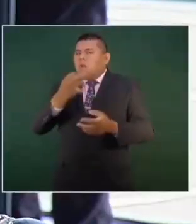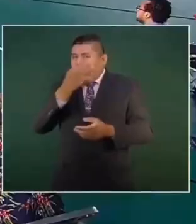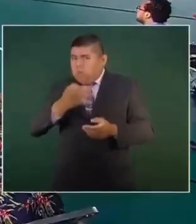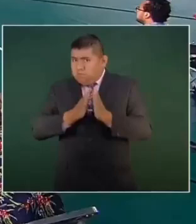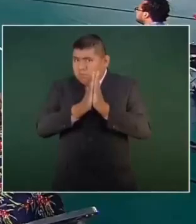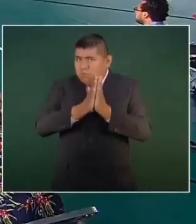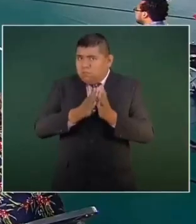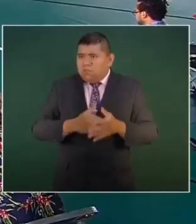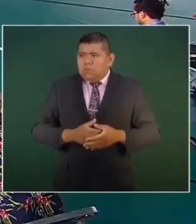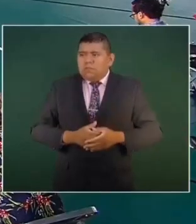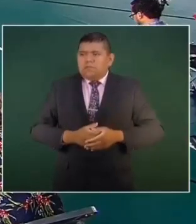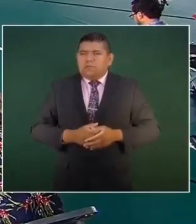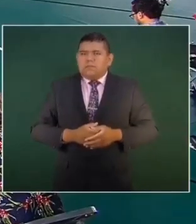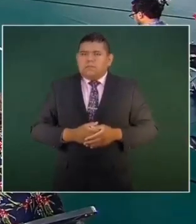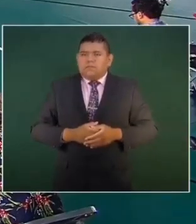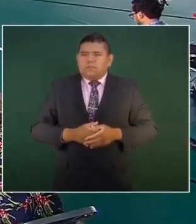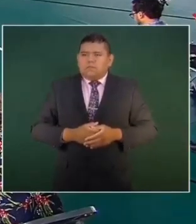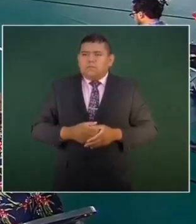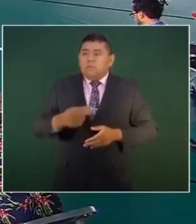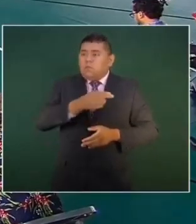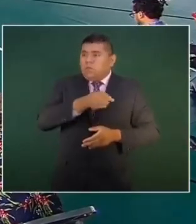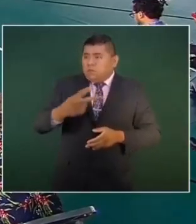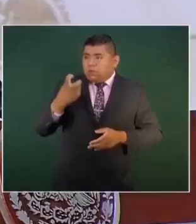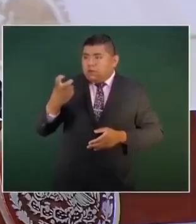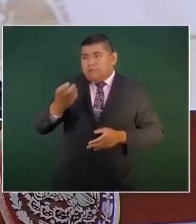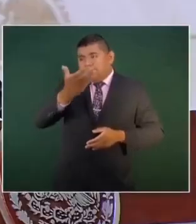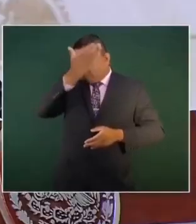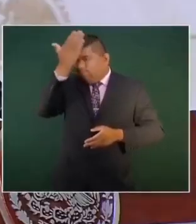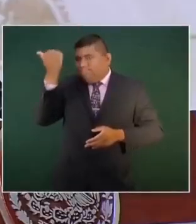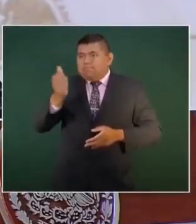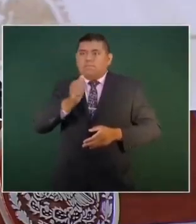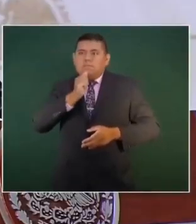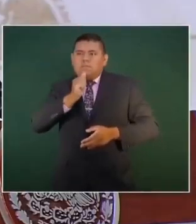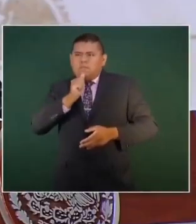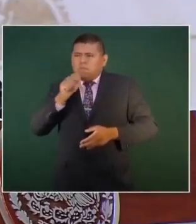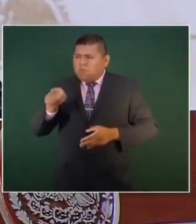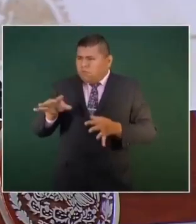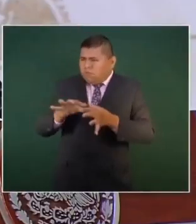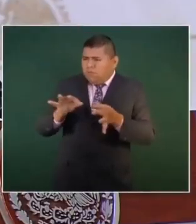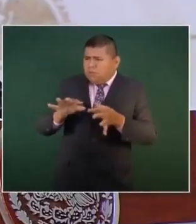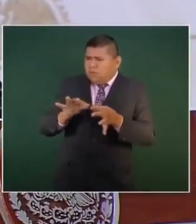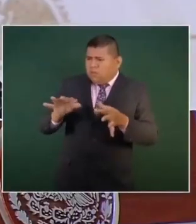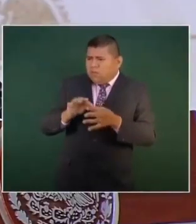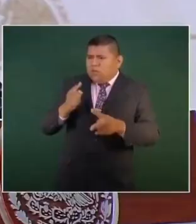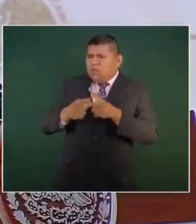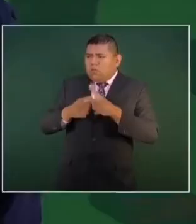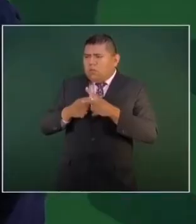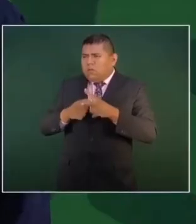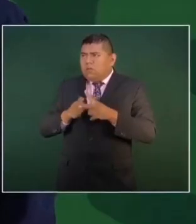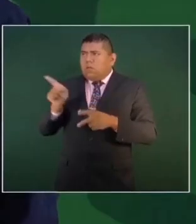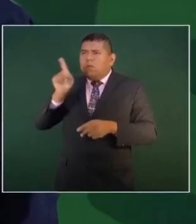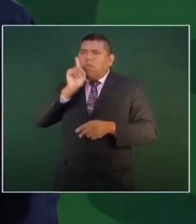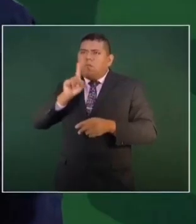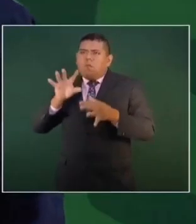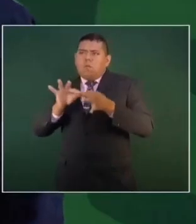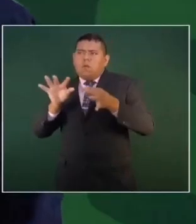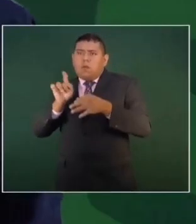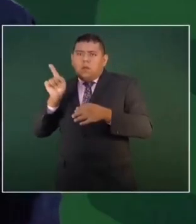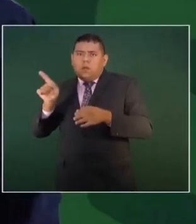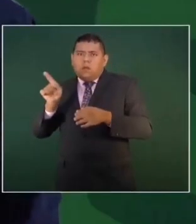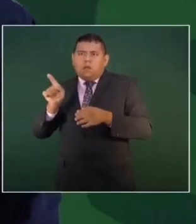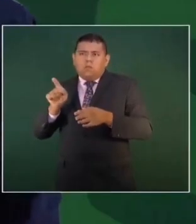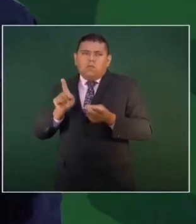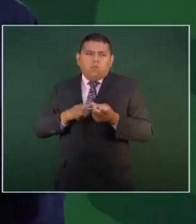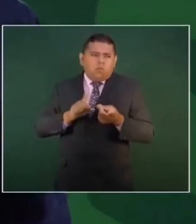El presidente de México, Andrés Manuel López Obrador, dijo desconocer los datos revelados por la jefa de la DEA, Ana Milgram,